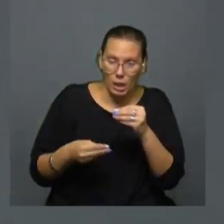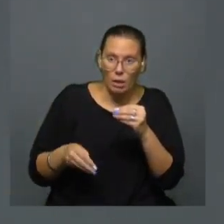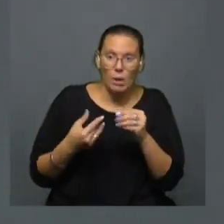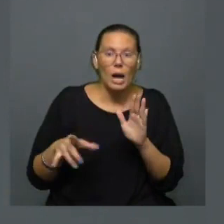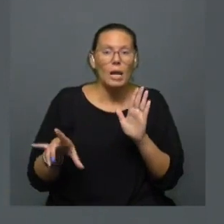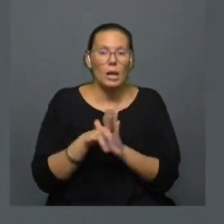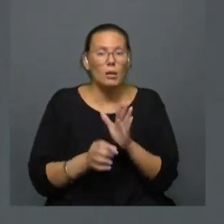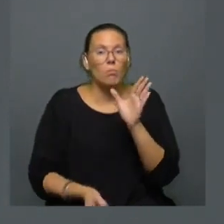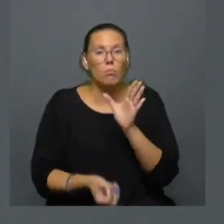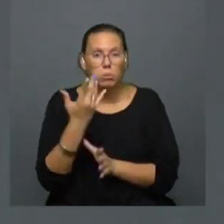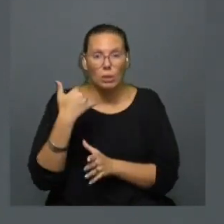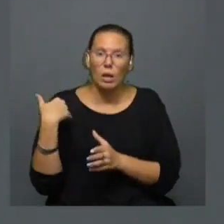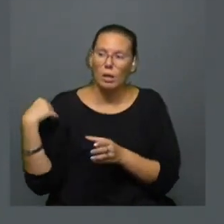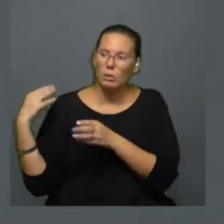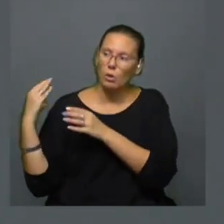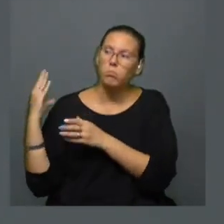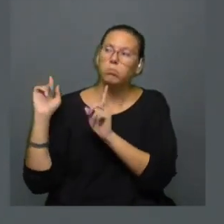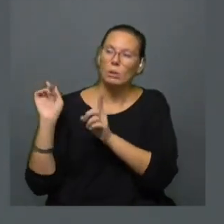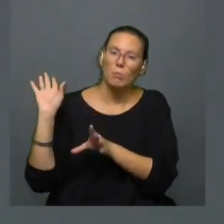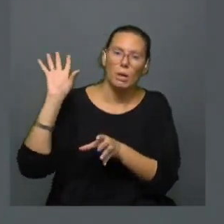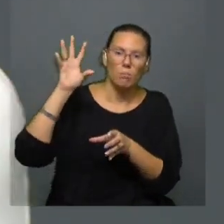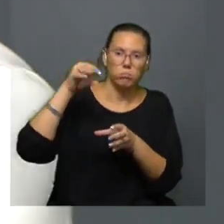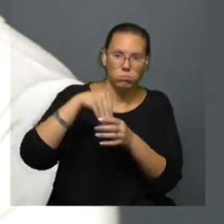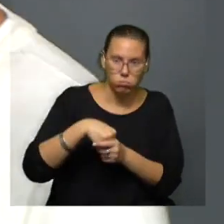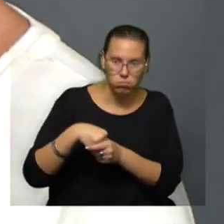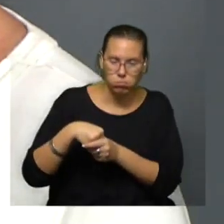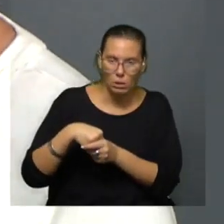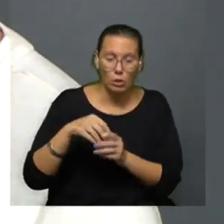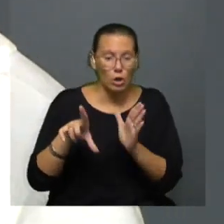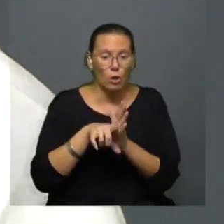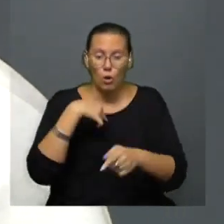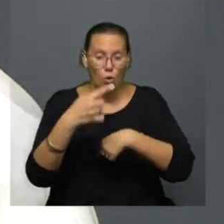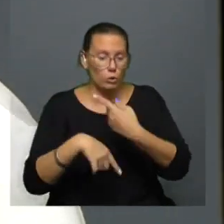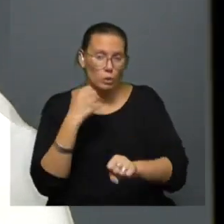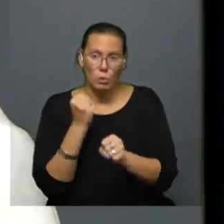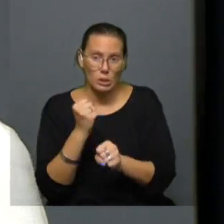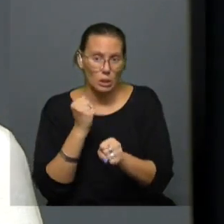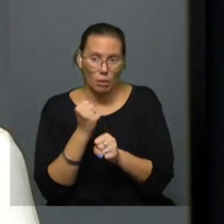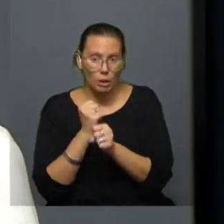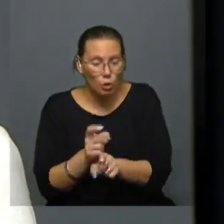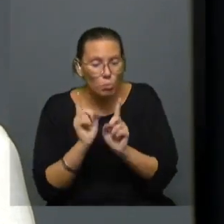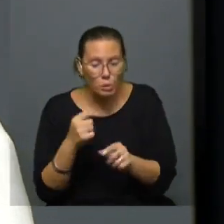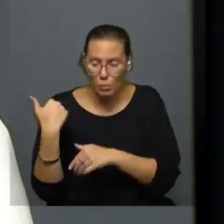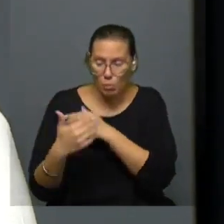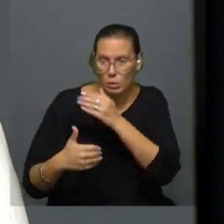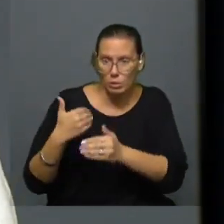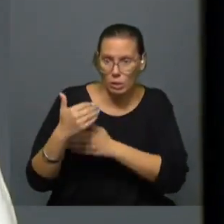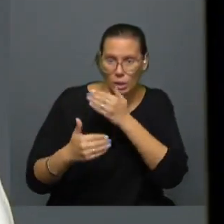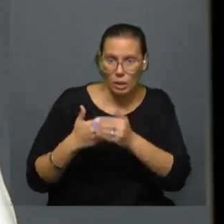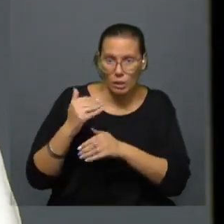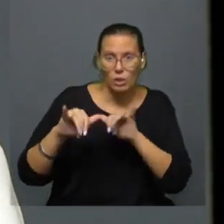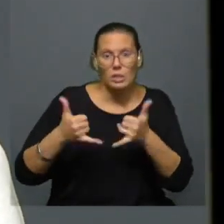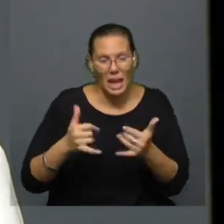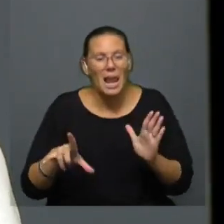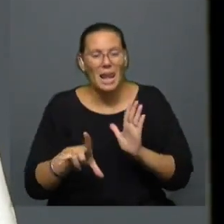ley y trae todo ese bagaje, ¿verdad? Entonces, la ley sigue trabajando sobre esos mismos procesos, ya con carácter